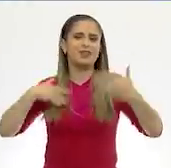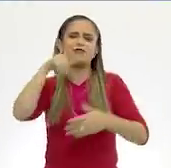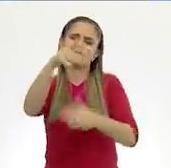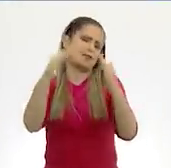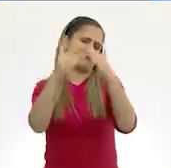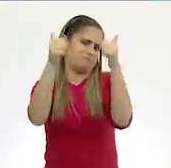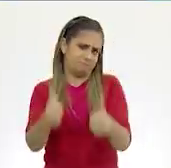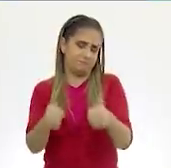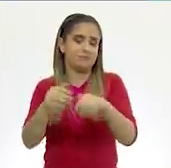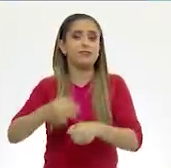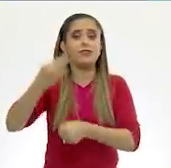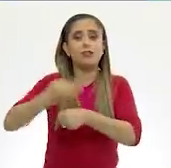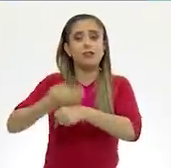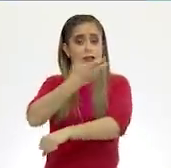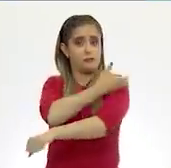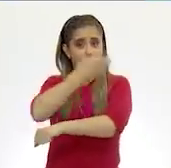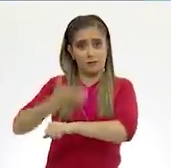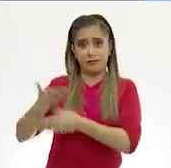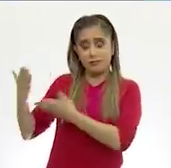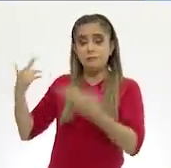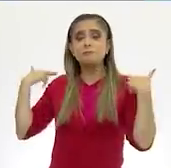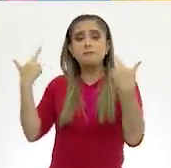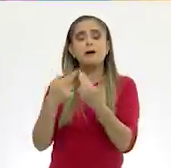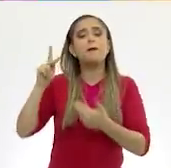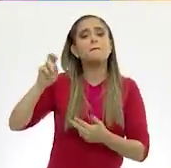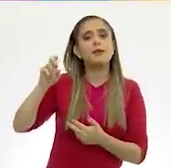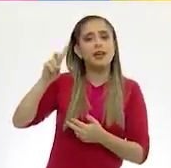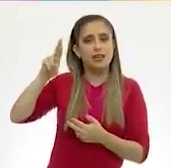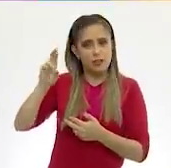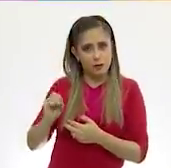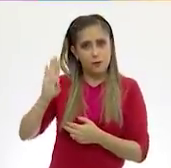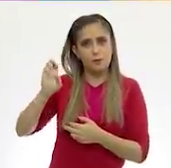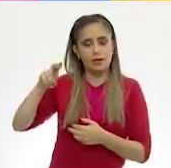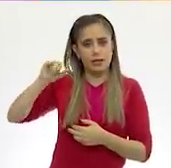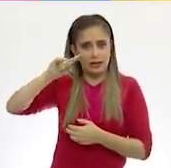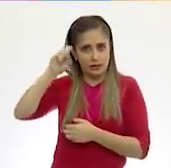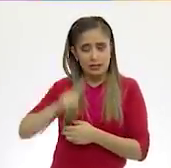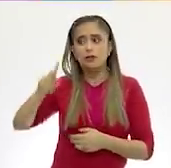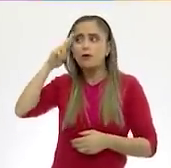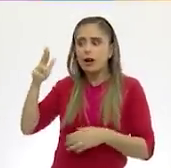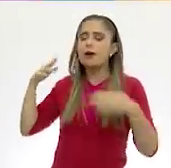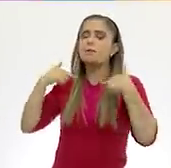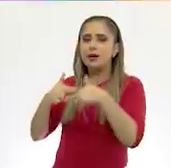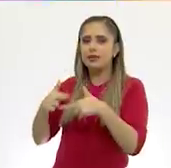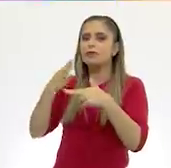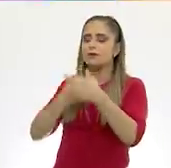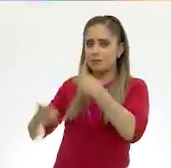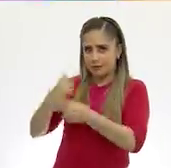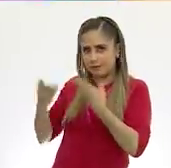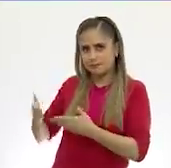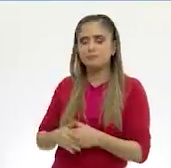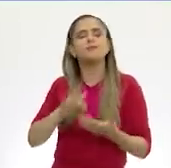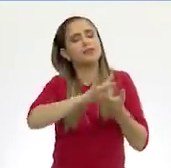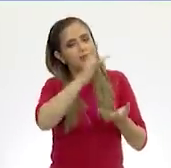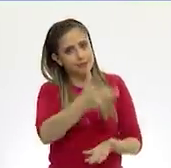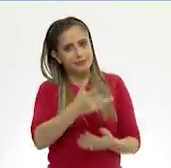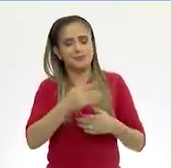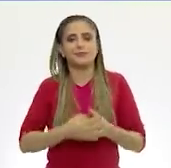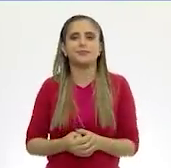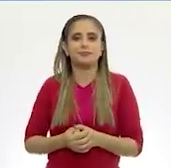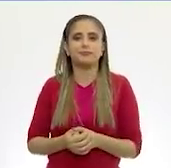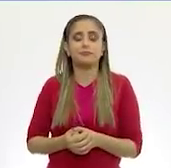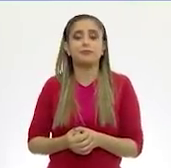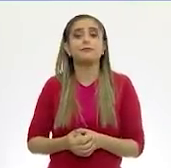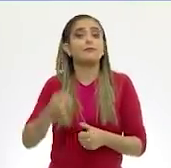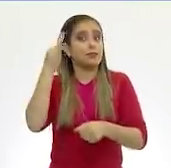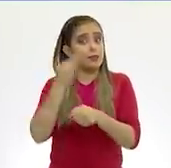Y el día de hoy nos acompaña el maestro Pedro Fabián Benítez. Hola, maestro, bienvenido. Muchas gracias, igualmente. Y vamos a